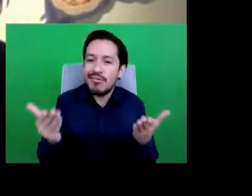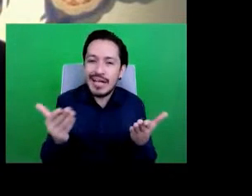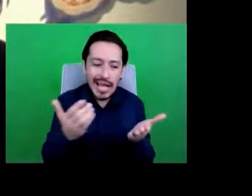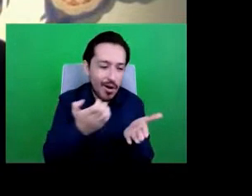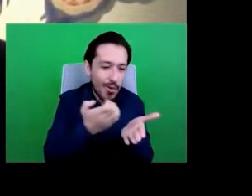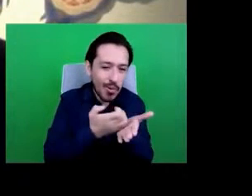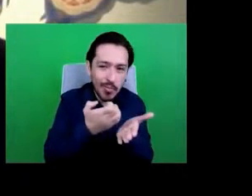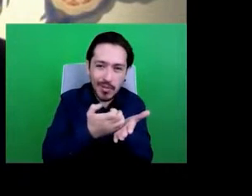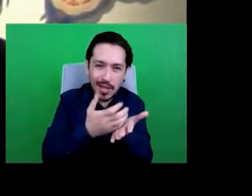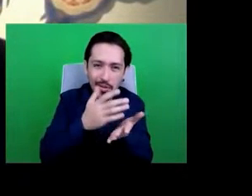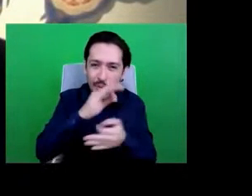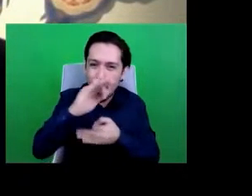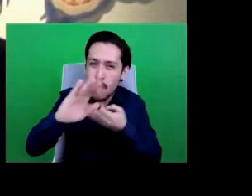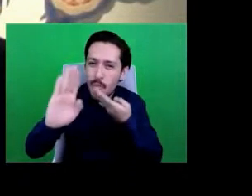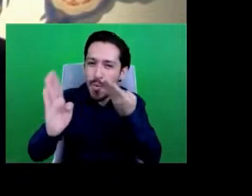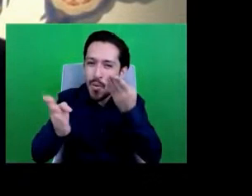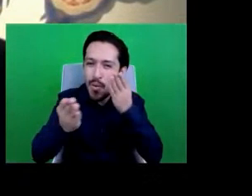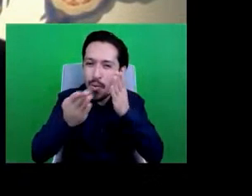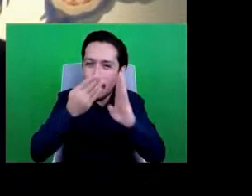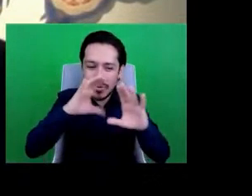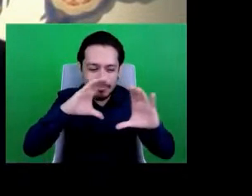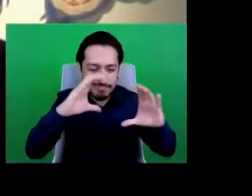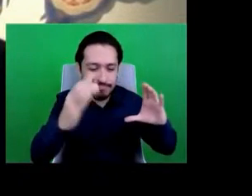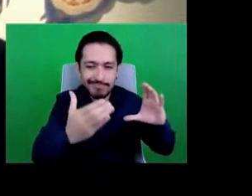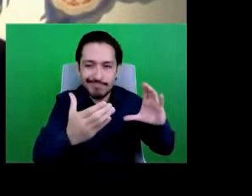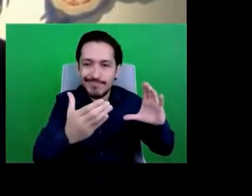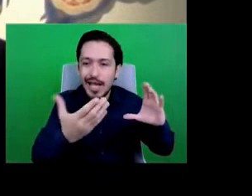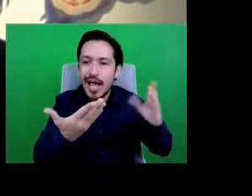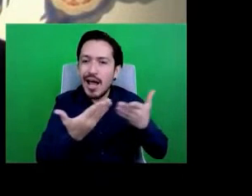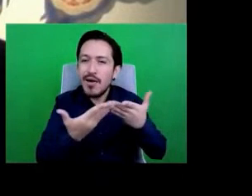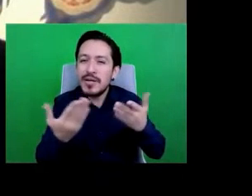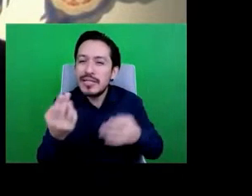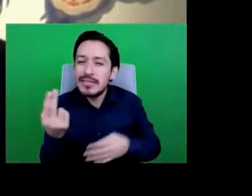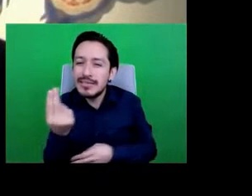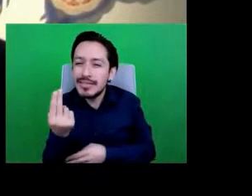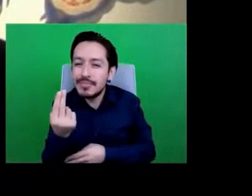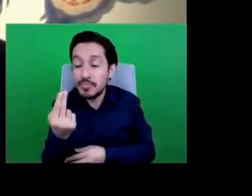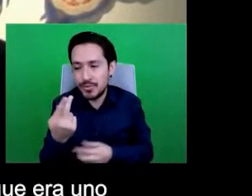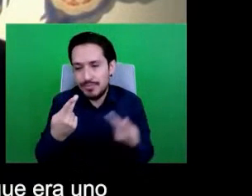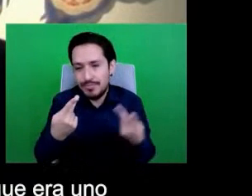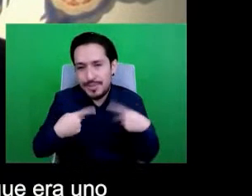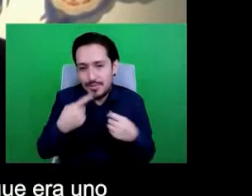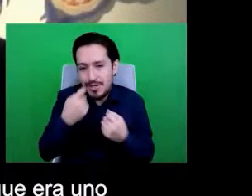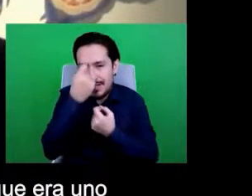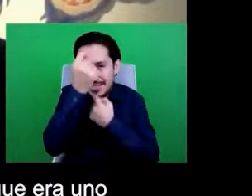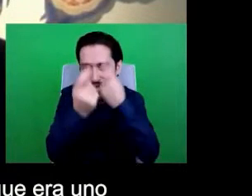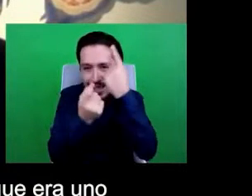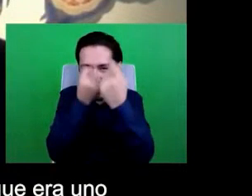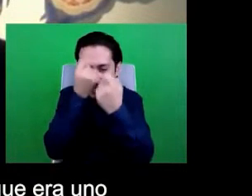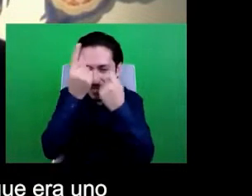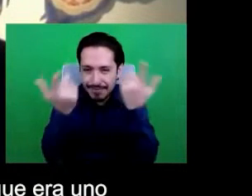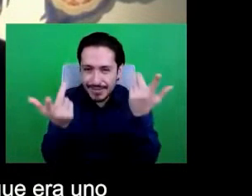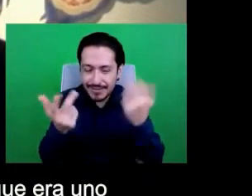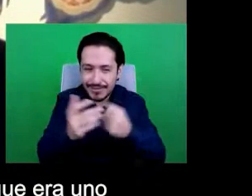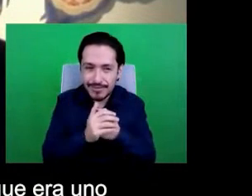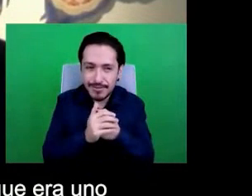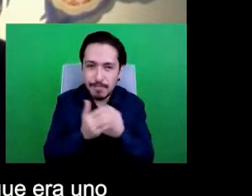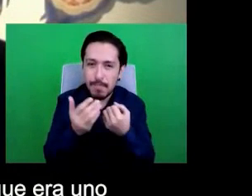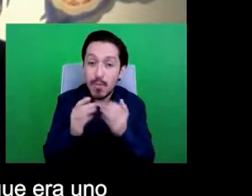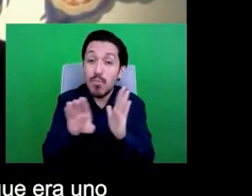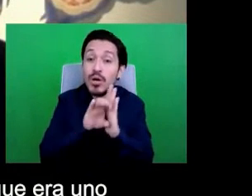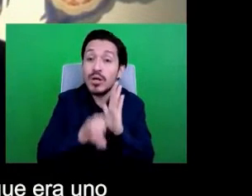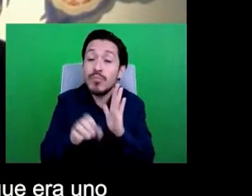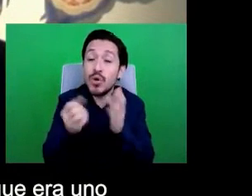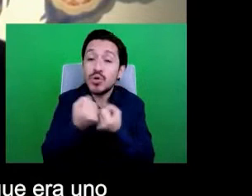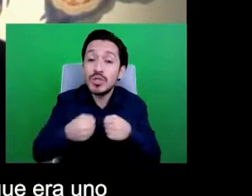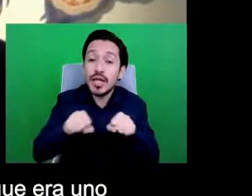global, nos indica que necesitamos personas con mucha creatividad. en una sociedad como Corea, por ejemplo, Surcorea,